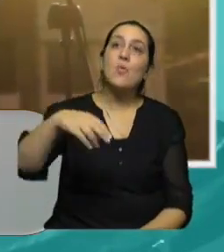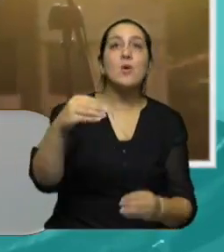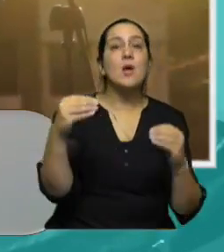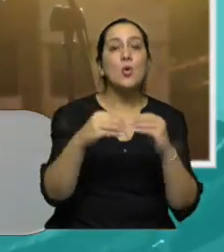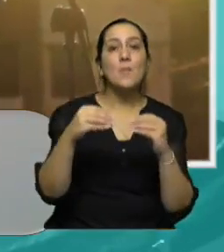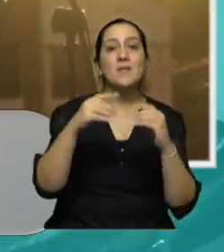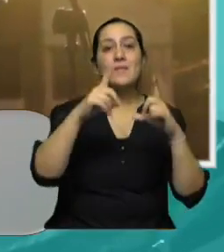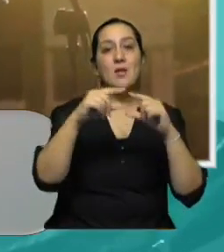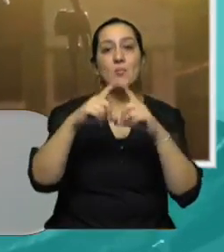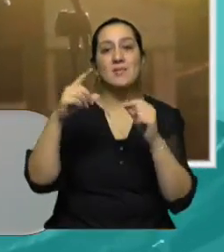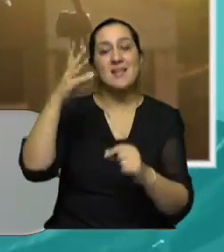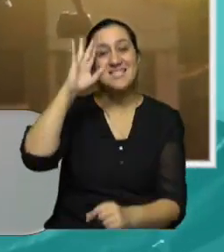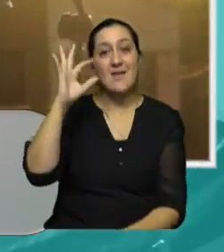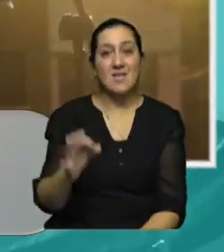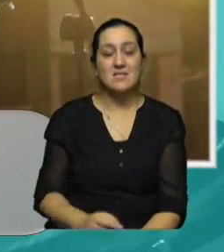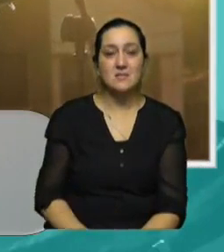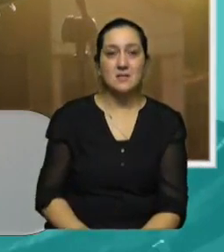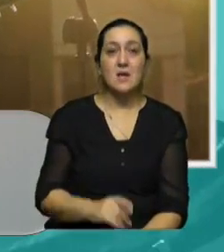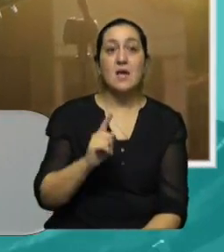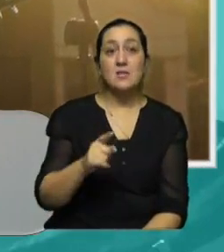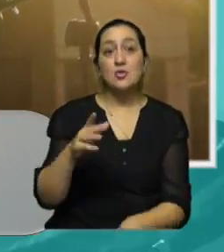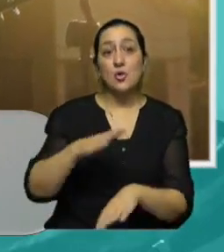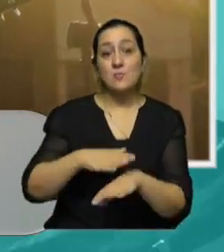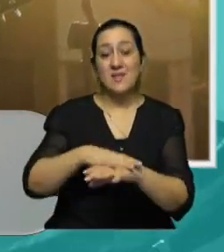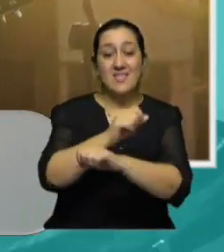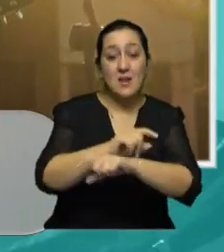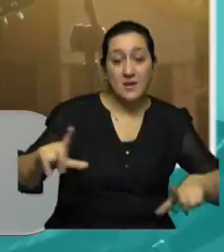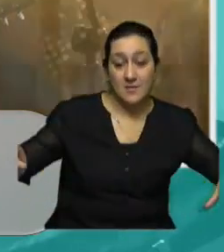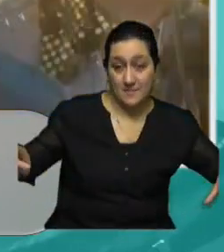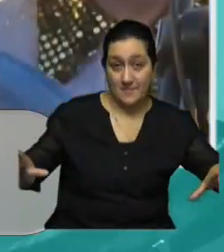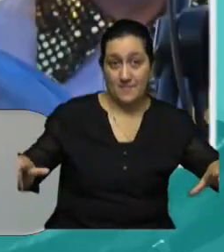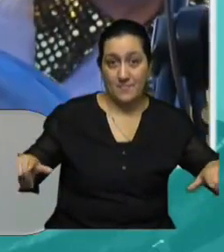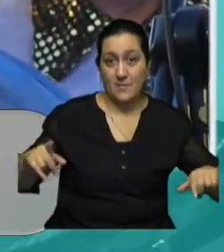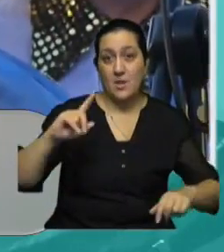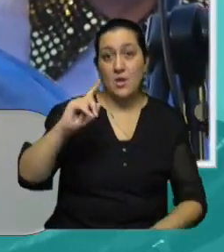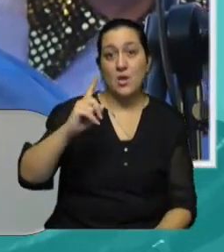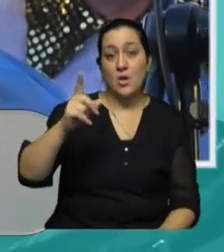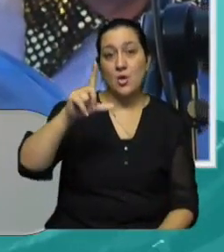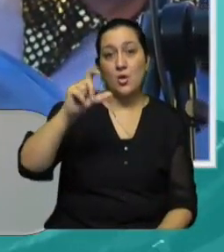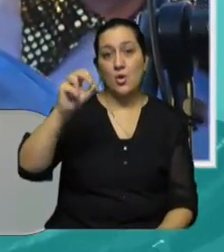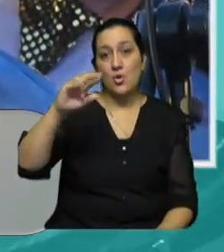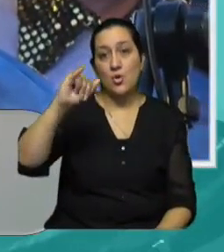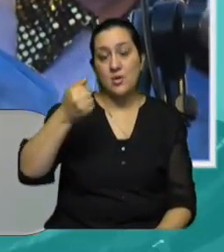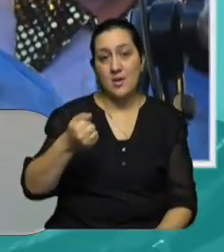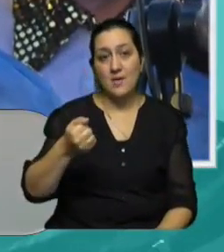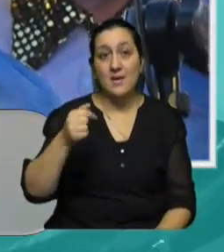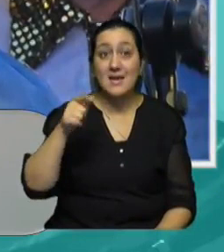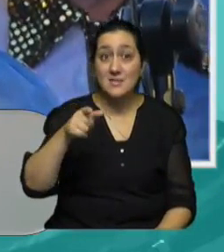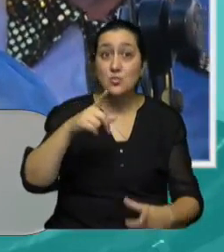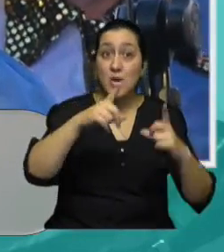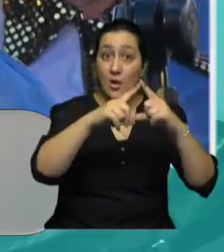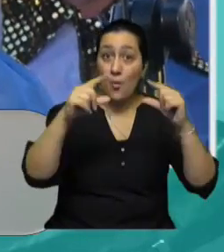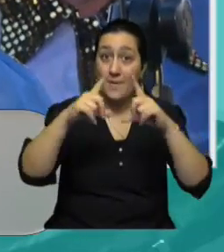de la cooperativa Saberes, que son los que se encargan de la limpieza de acá, Gloria. Y es una cooperativa